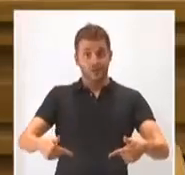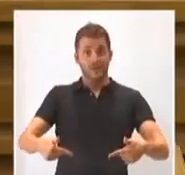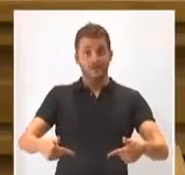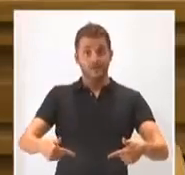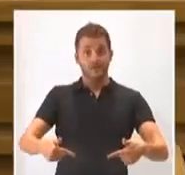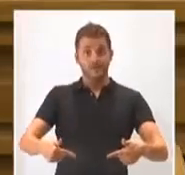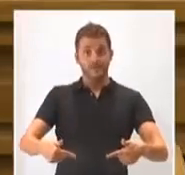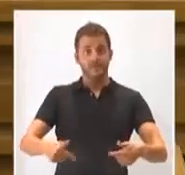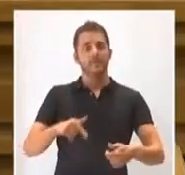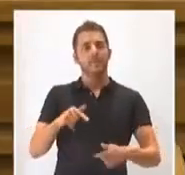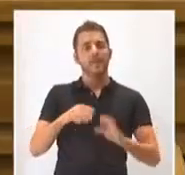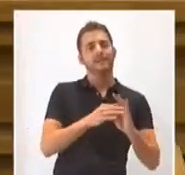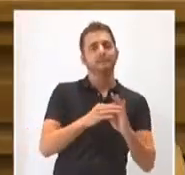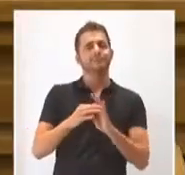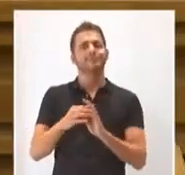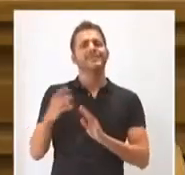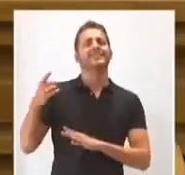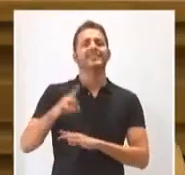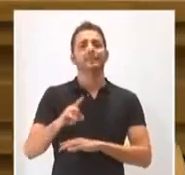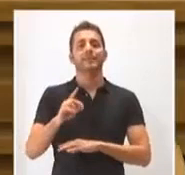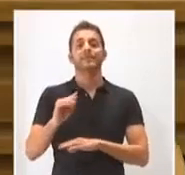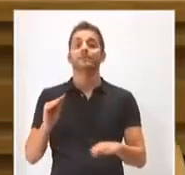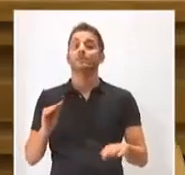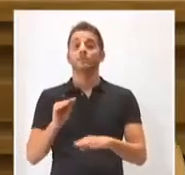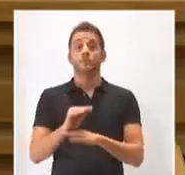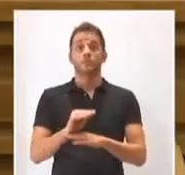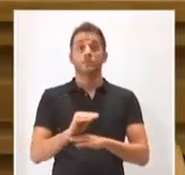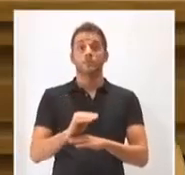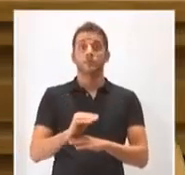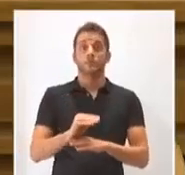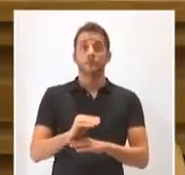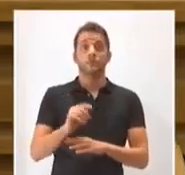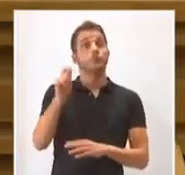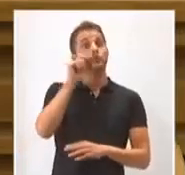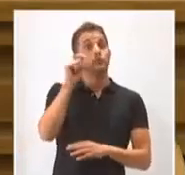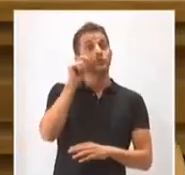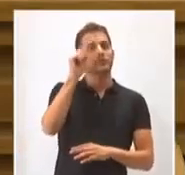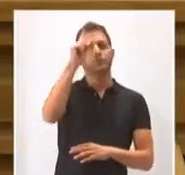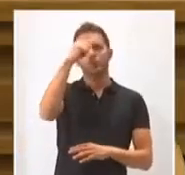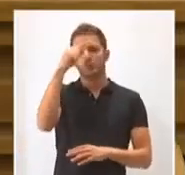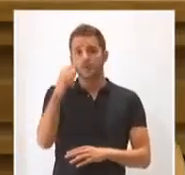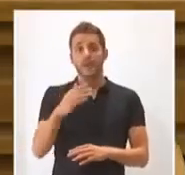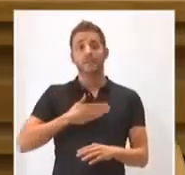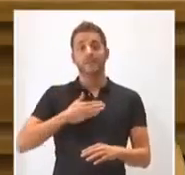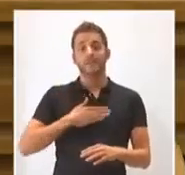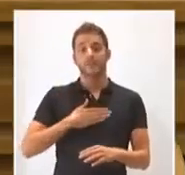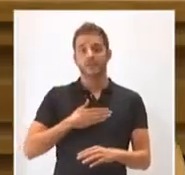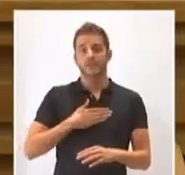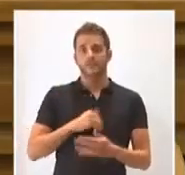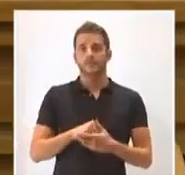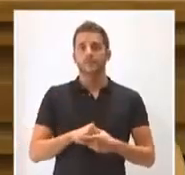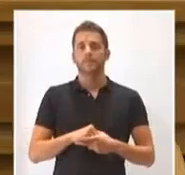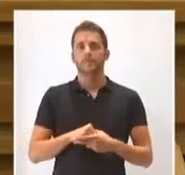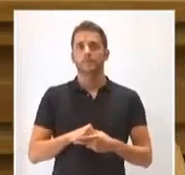lo vincularemos también al turismo cultural y patrimonial y de rehabilitación en la siguiente etapa